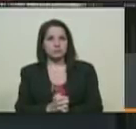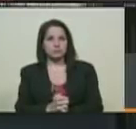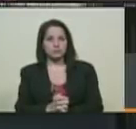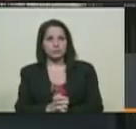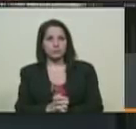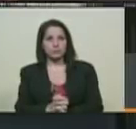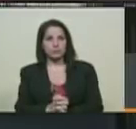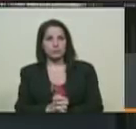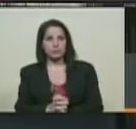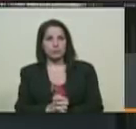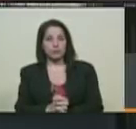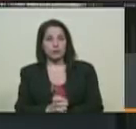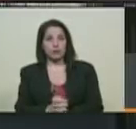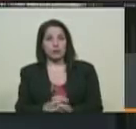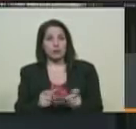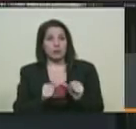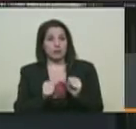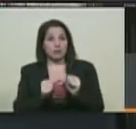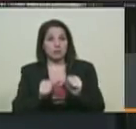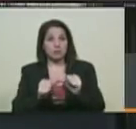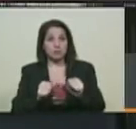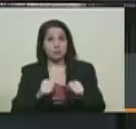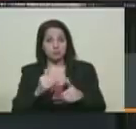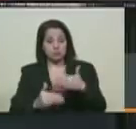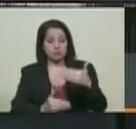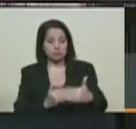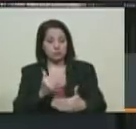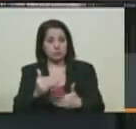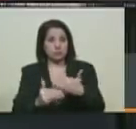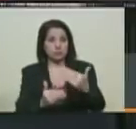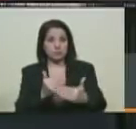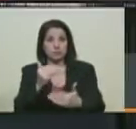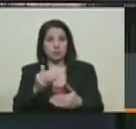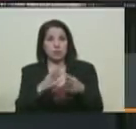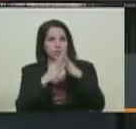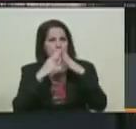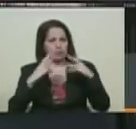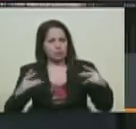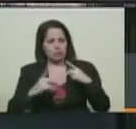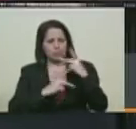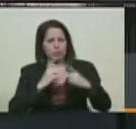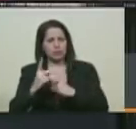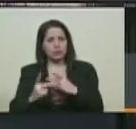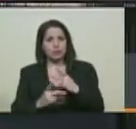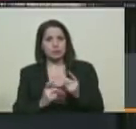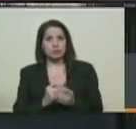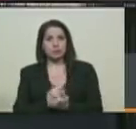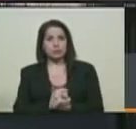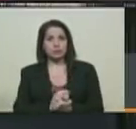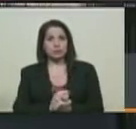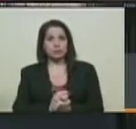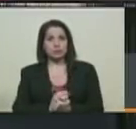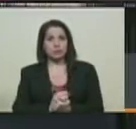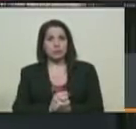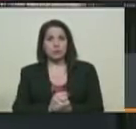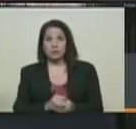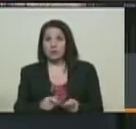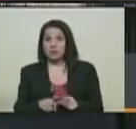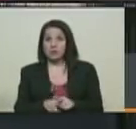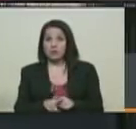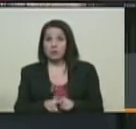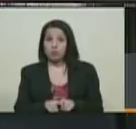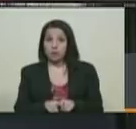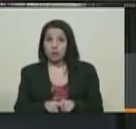Constituyente, para que siga avanzando allí en todo eso. E igualmente,